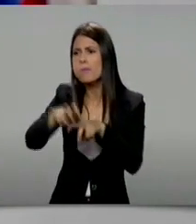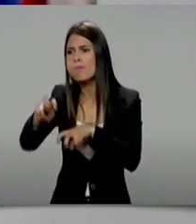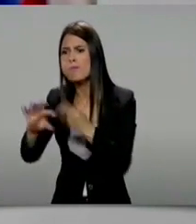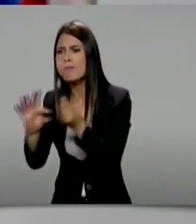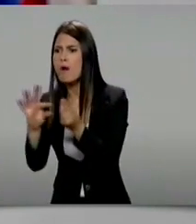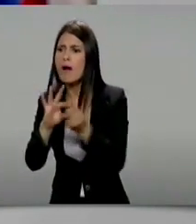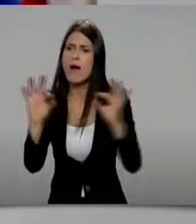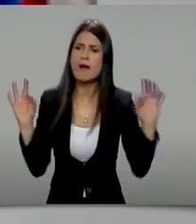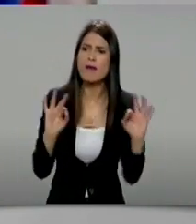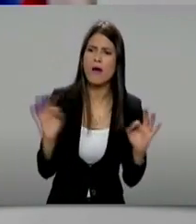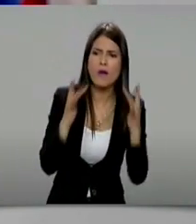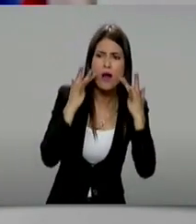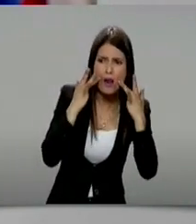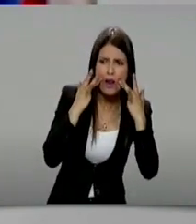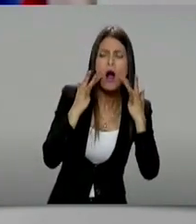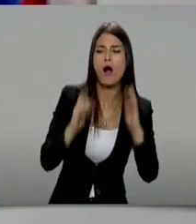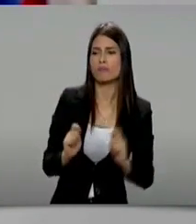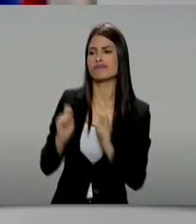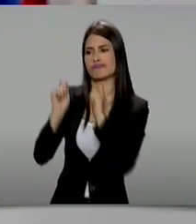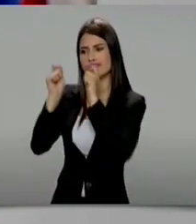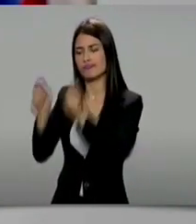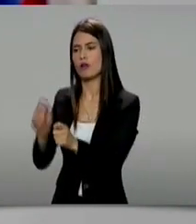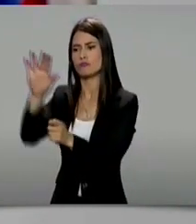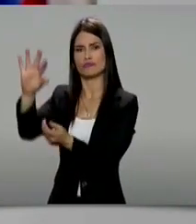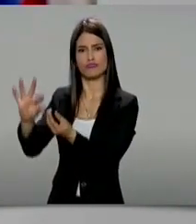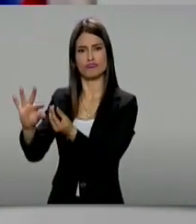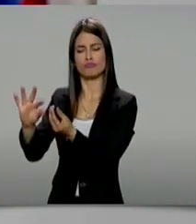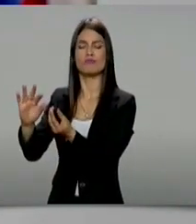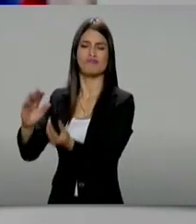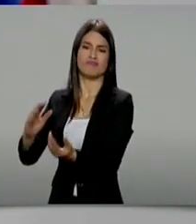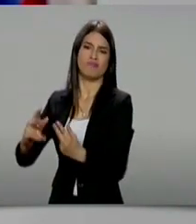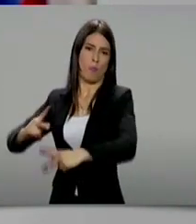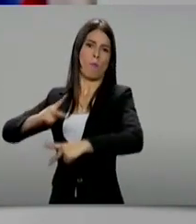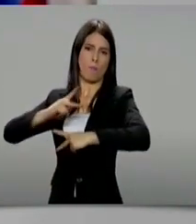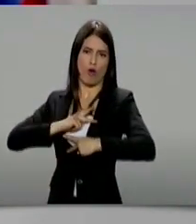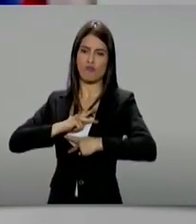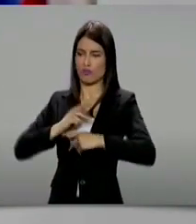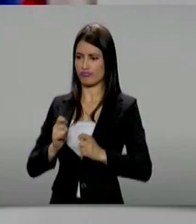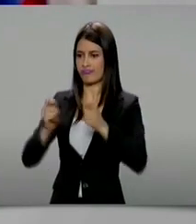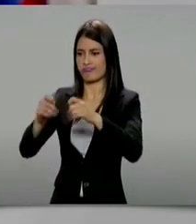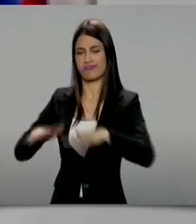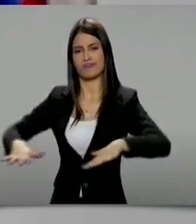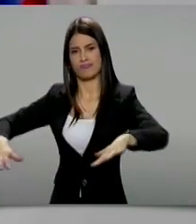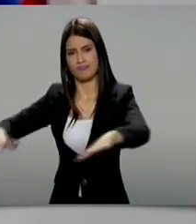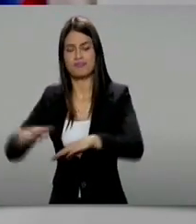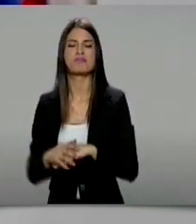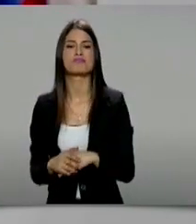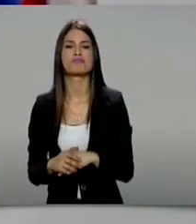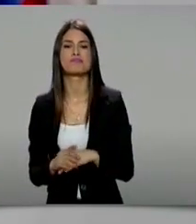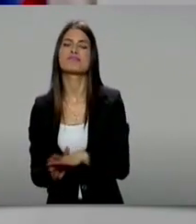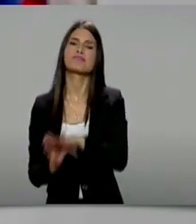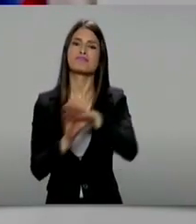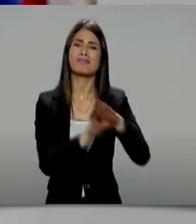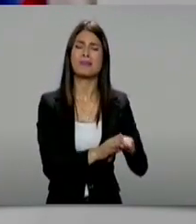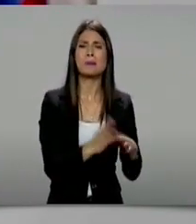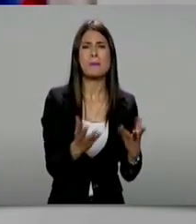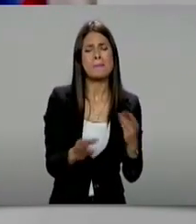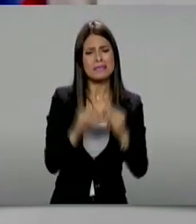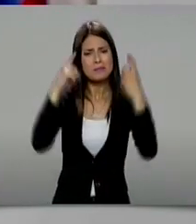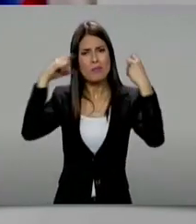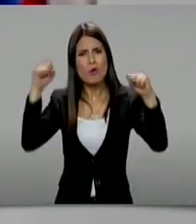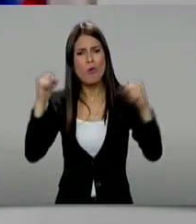de manera más efectiva el problema de consumo de drogas se fortaleció el papel de la familia y de los grupos